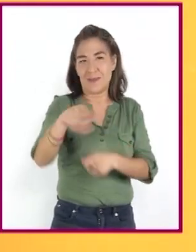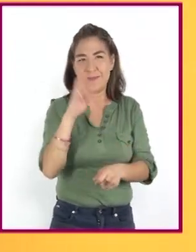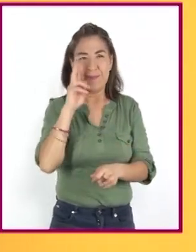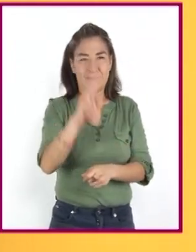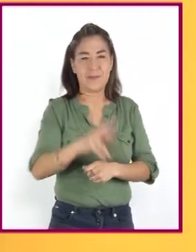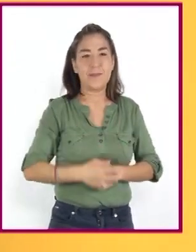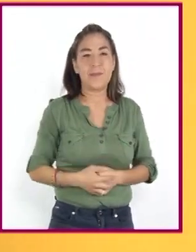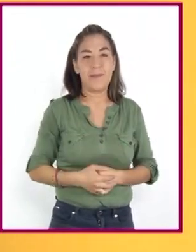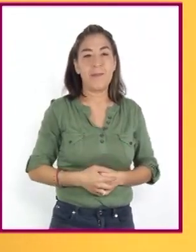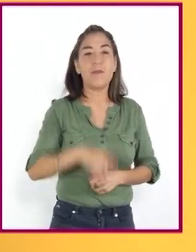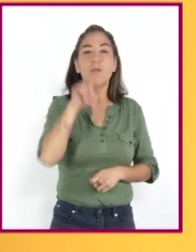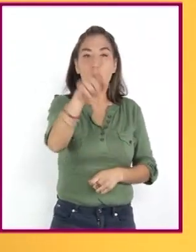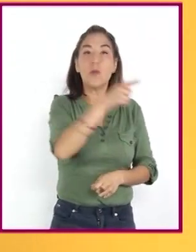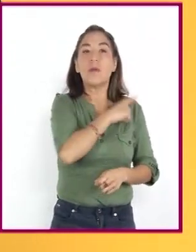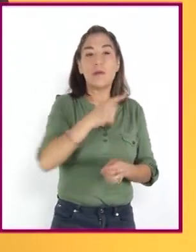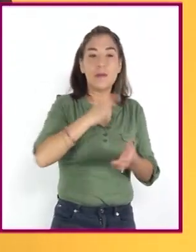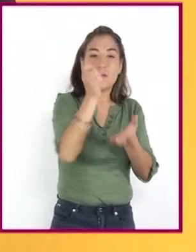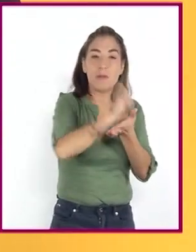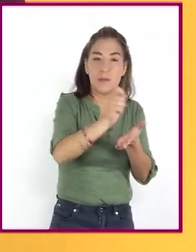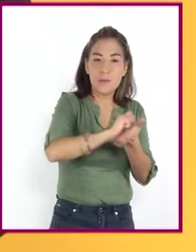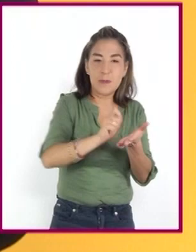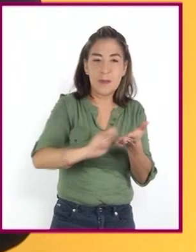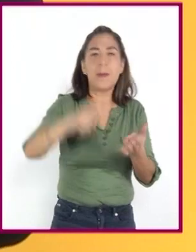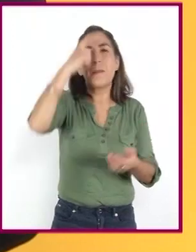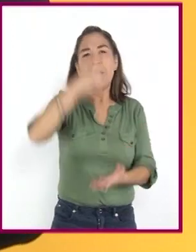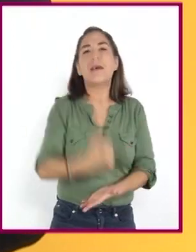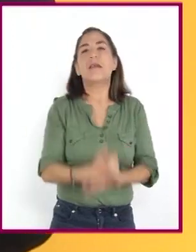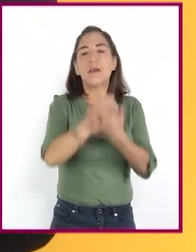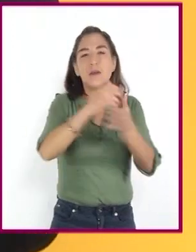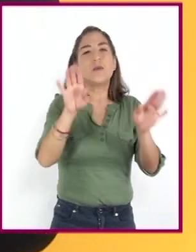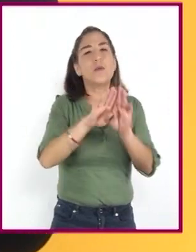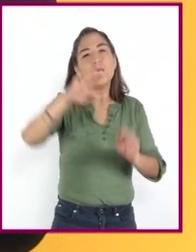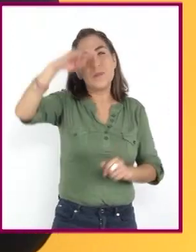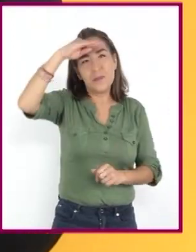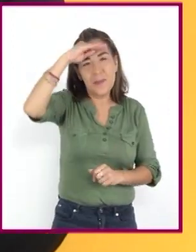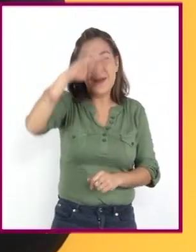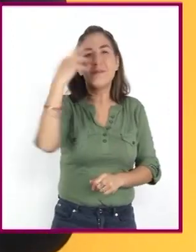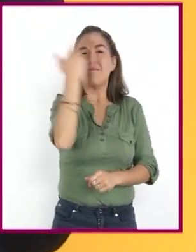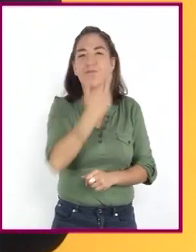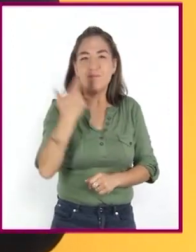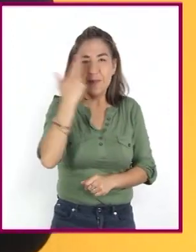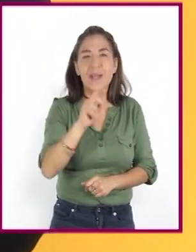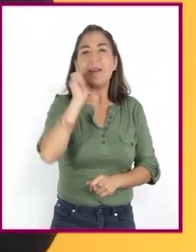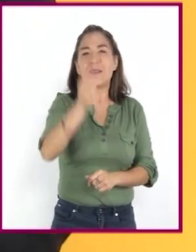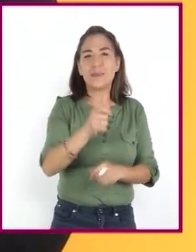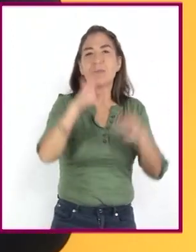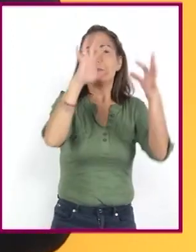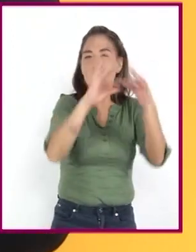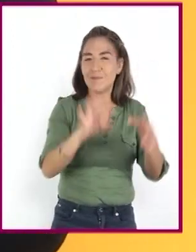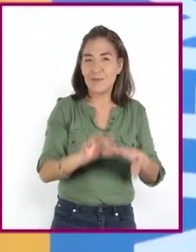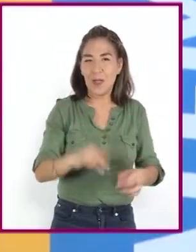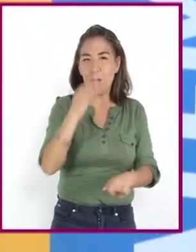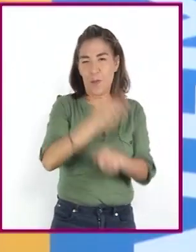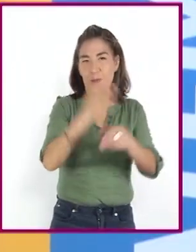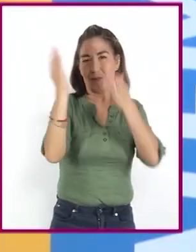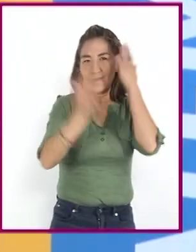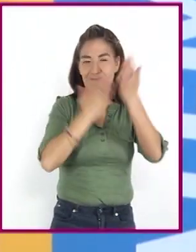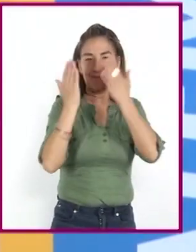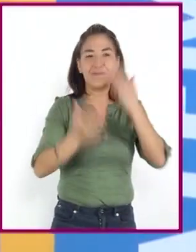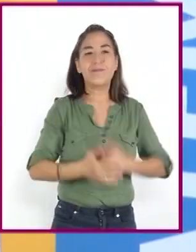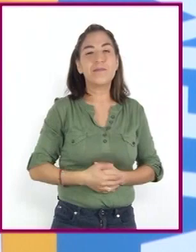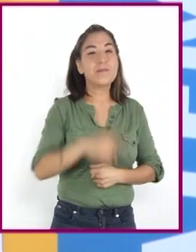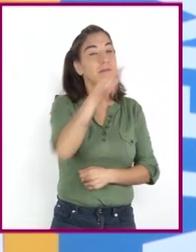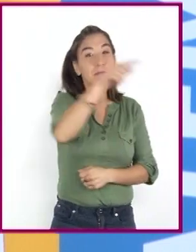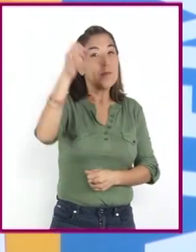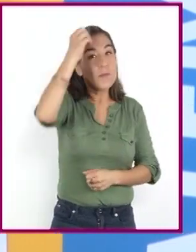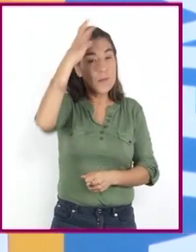dados. Hacer anotaciones les ayudará a reflexionar y analizar el contenido que estudiaremos. No